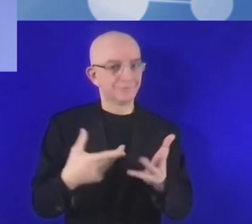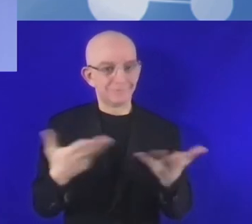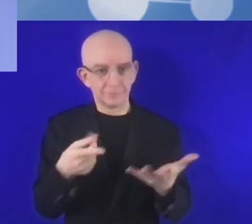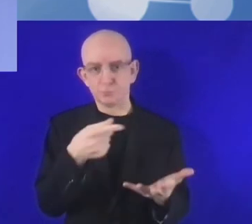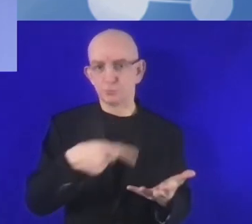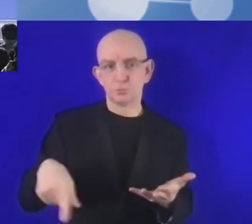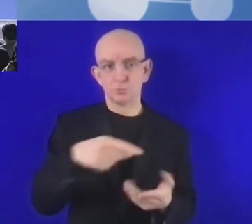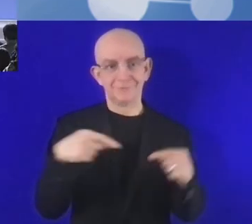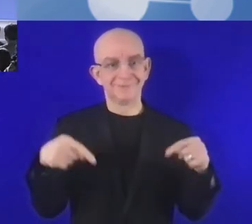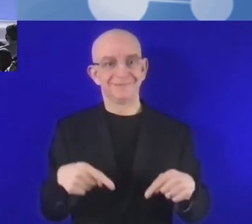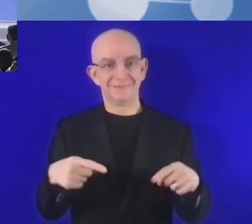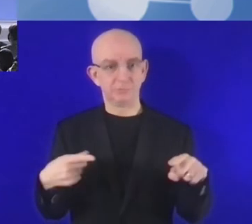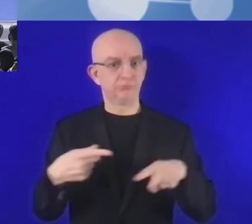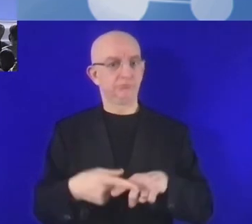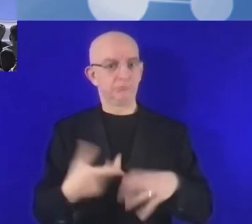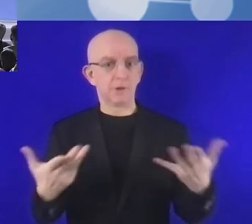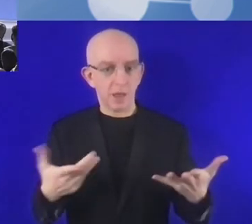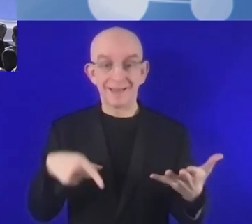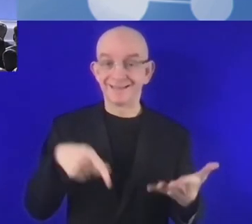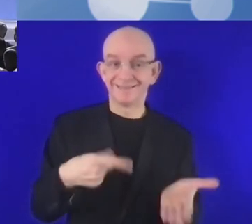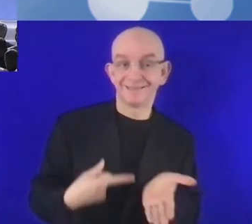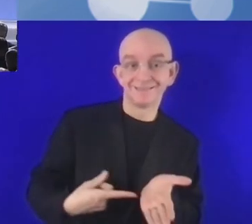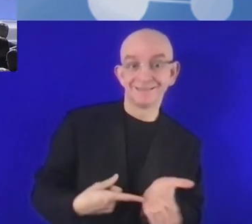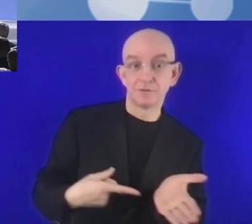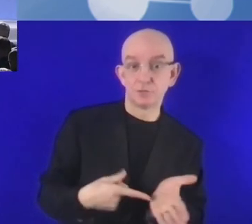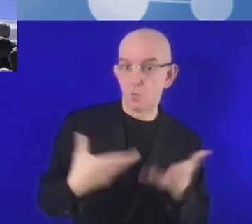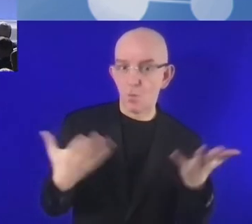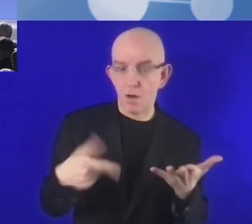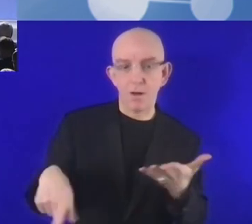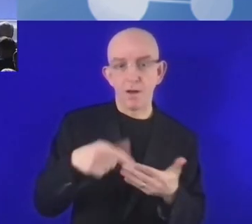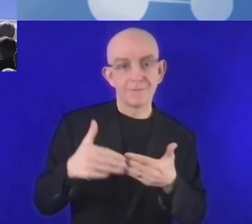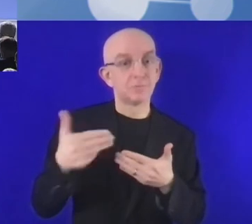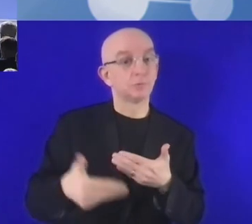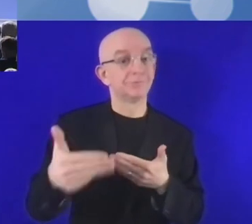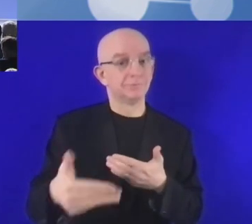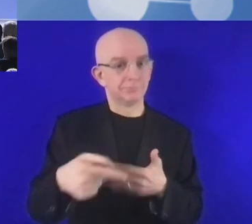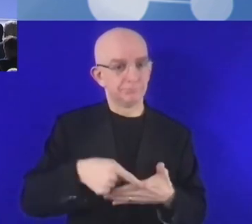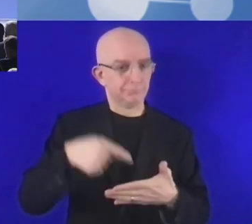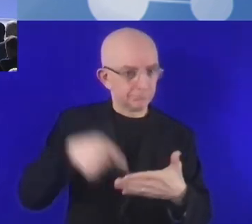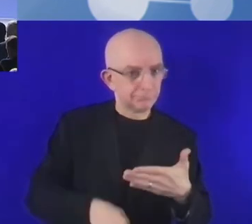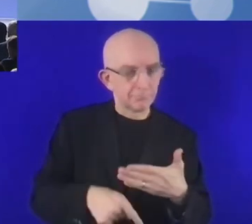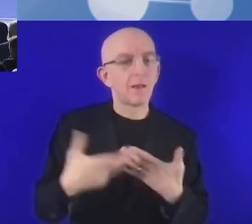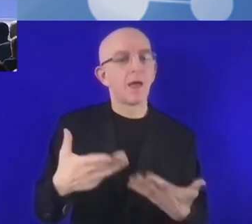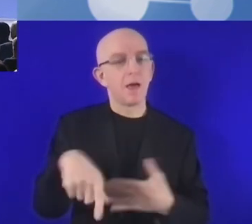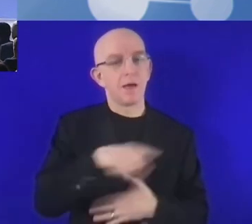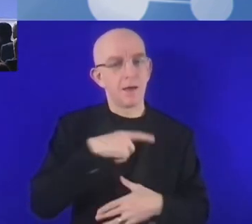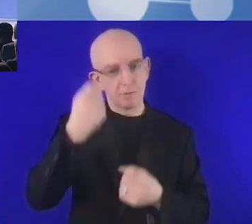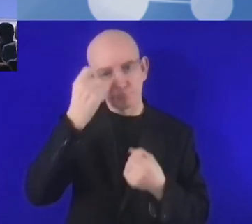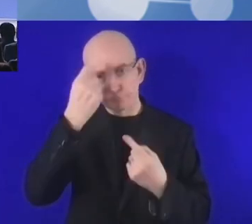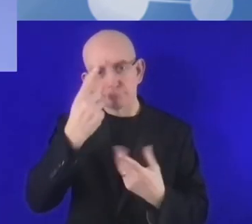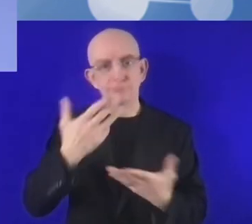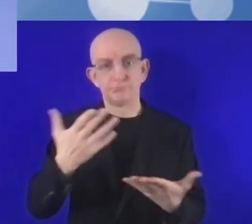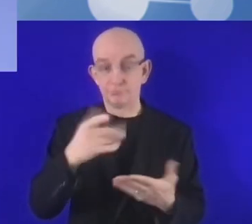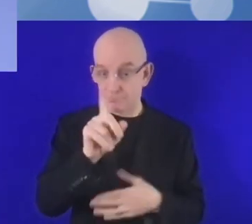tiene mejor influencia. ¿Qué tiene que ver con esto la tecnología? Nosotros ahora nos encontramos entre una encrucijada